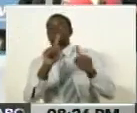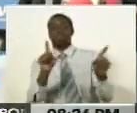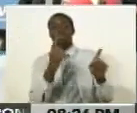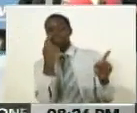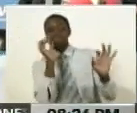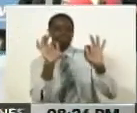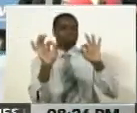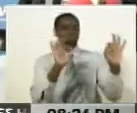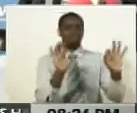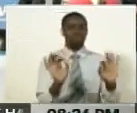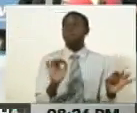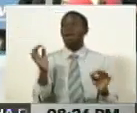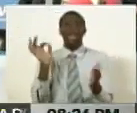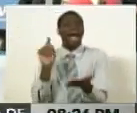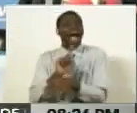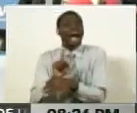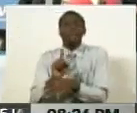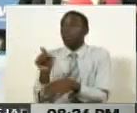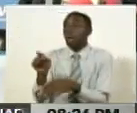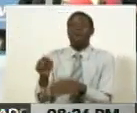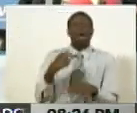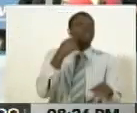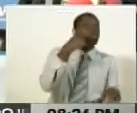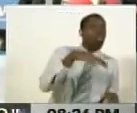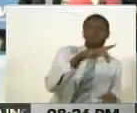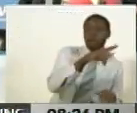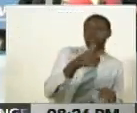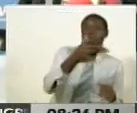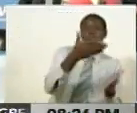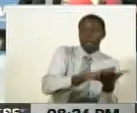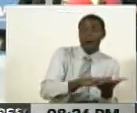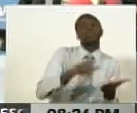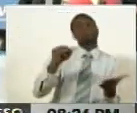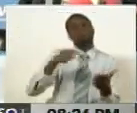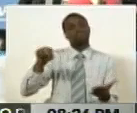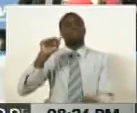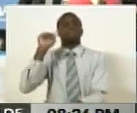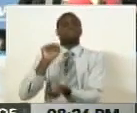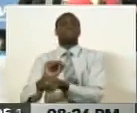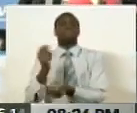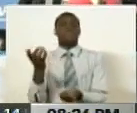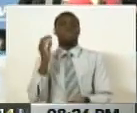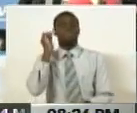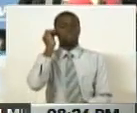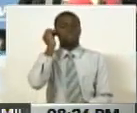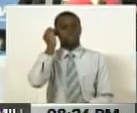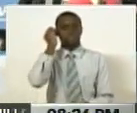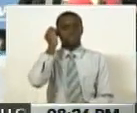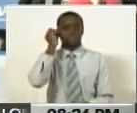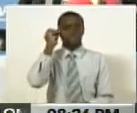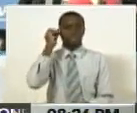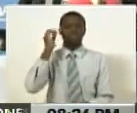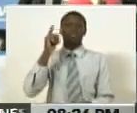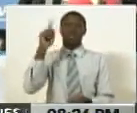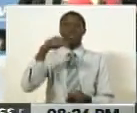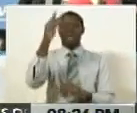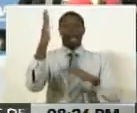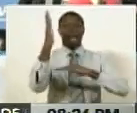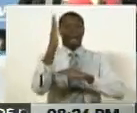Inmediatamente presos, como debe ser ante los tribunales de la República, como ocurrió también con el caso del joven en el estado